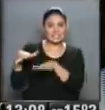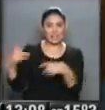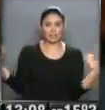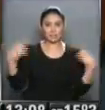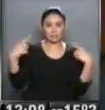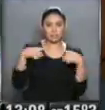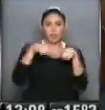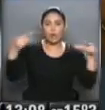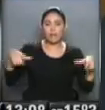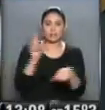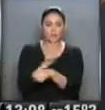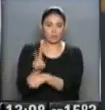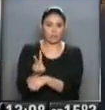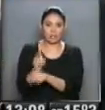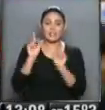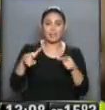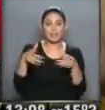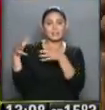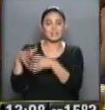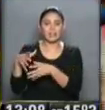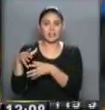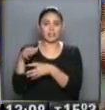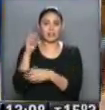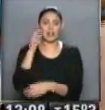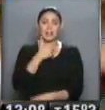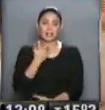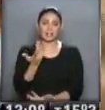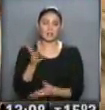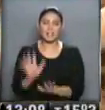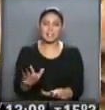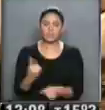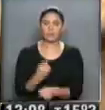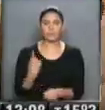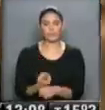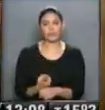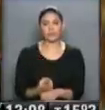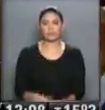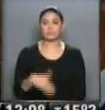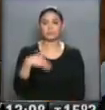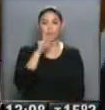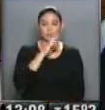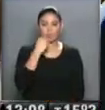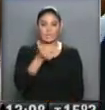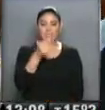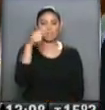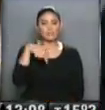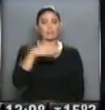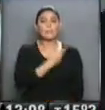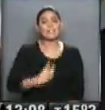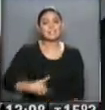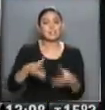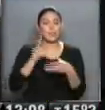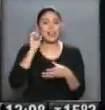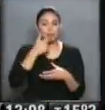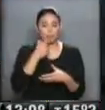sede de Independiente, resguardar la sede de Racing. Es imposible, es imposible vivir así. Maxi, Alejandro Marón, presidente de Lanús, dijo